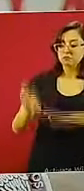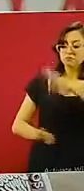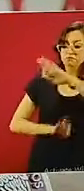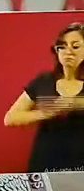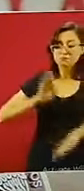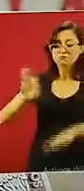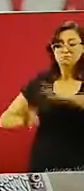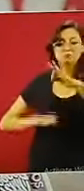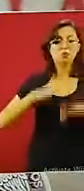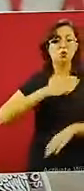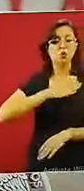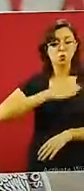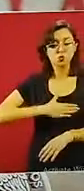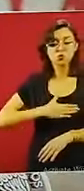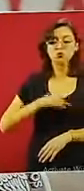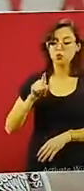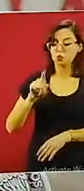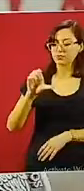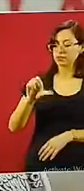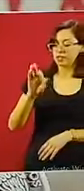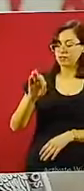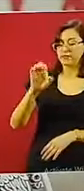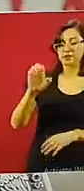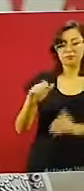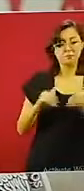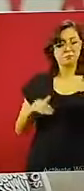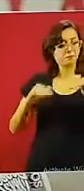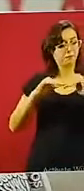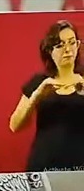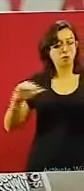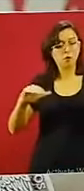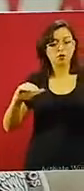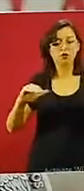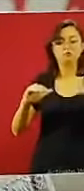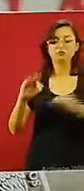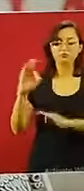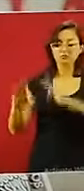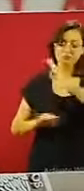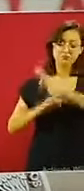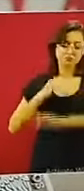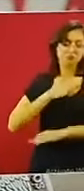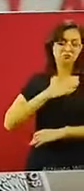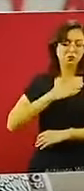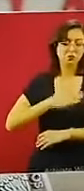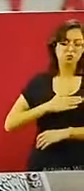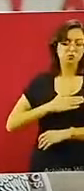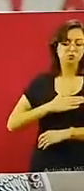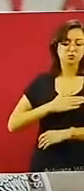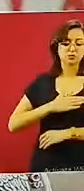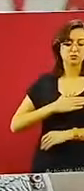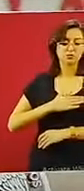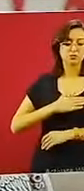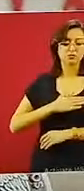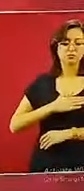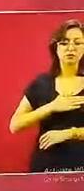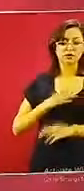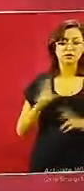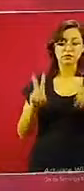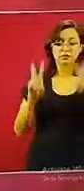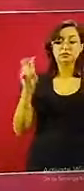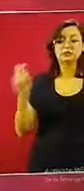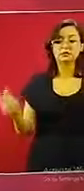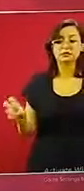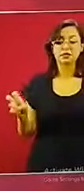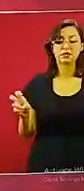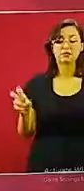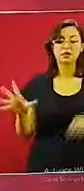justo a la Comisión Federal de Electricidad en cuanto a subir